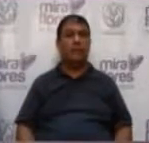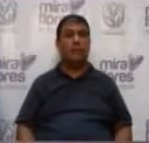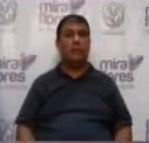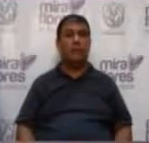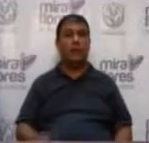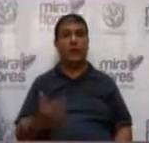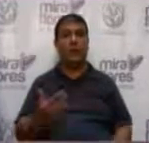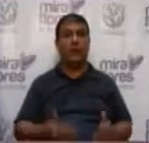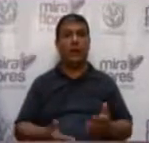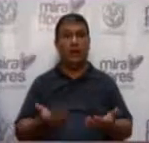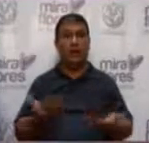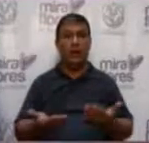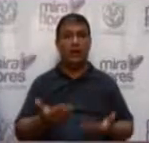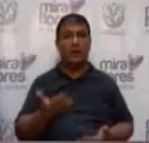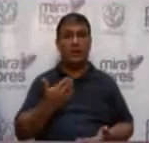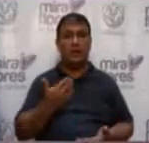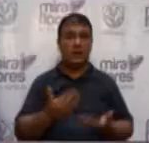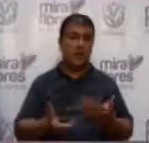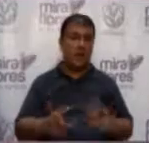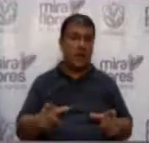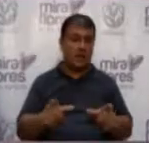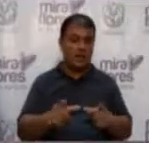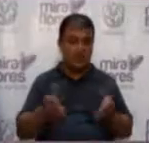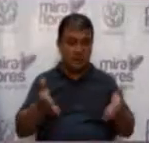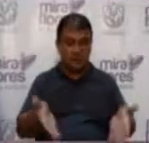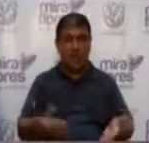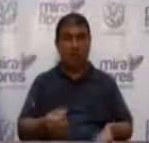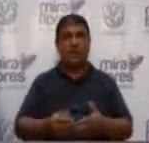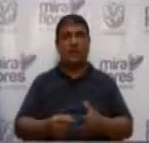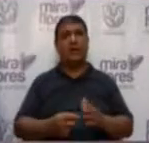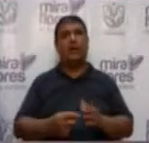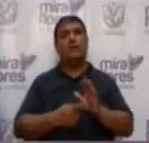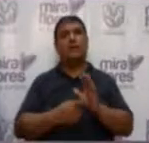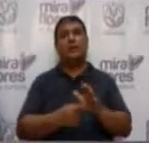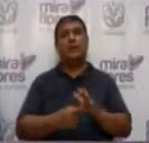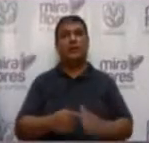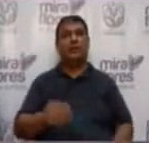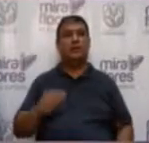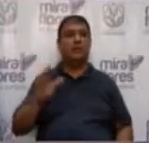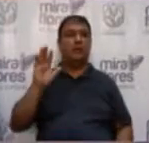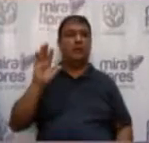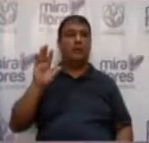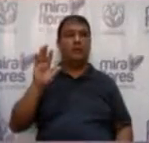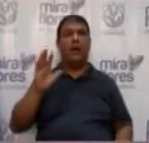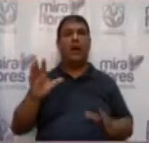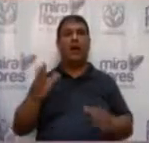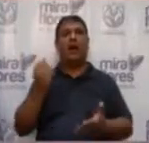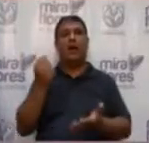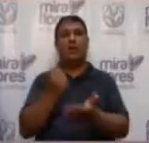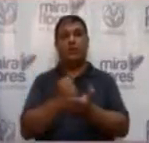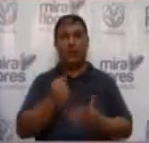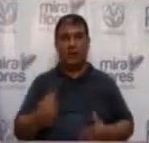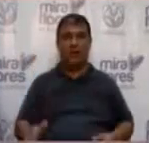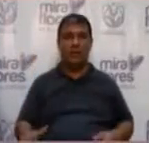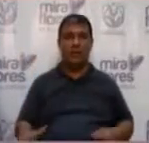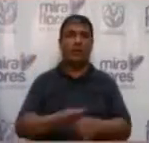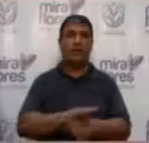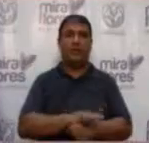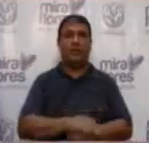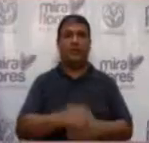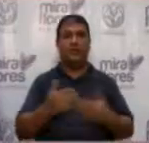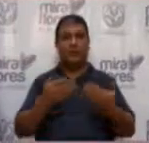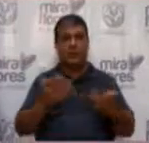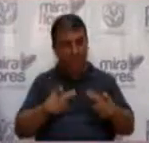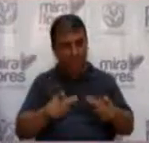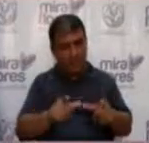la pertinencia del caso, si se le quiere dar la licencia, sírvanse a expresarlo en señal de conformidad. Ha sido aprobado por unanimidad. Muchas gracias. Queda usted